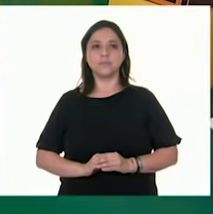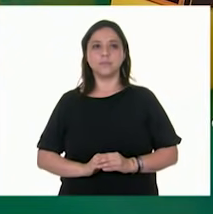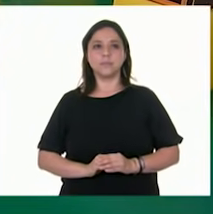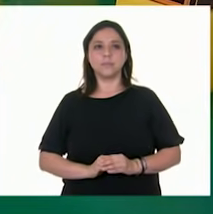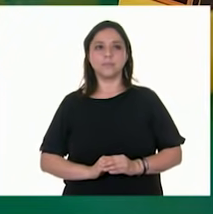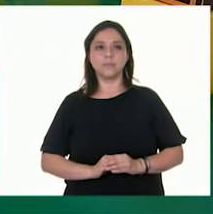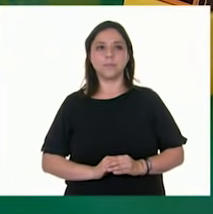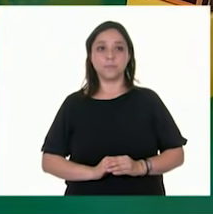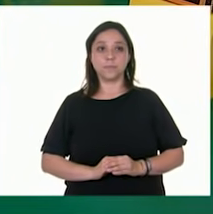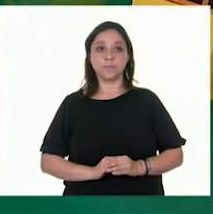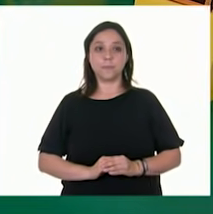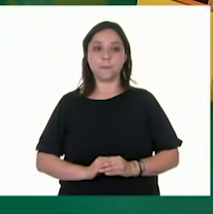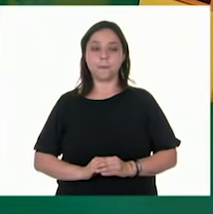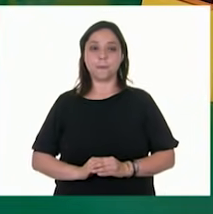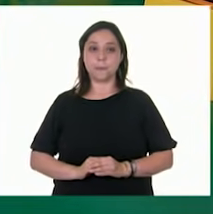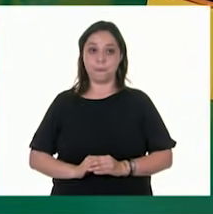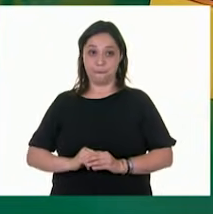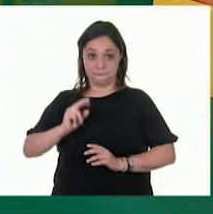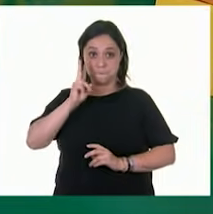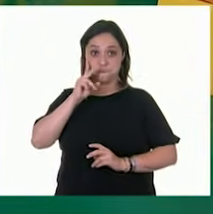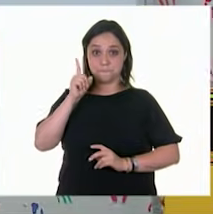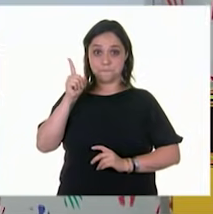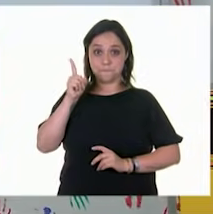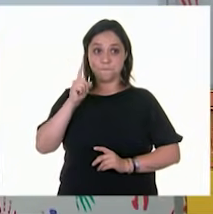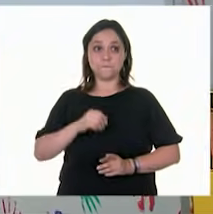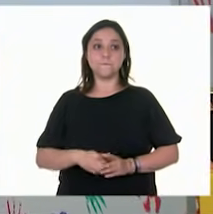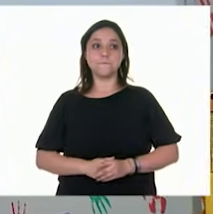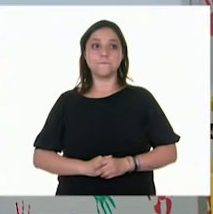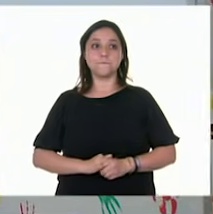¿Ustedes qué dicen? A ver, vamos a ver.